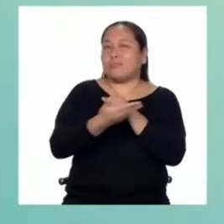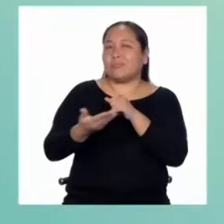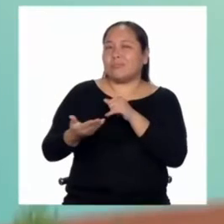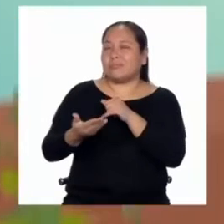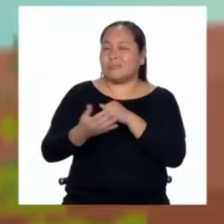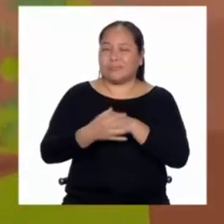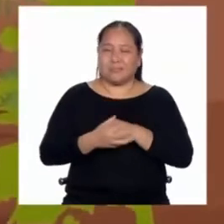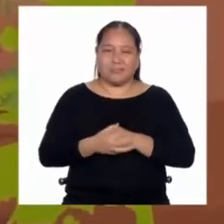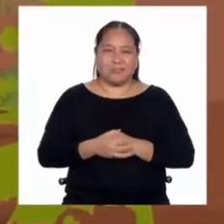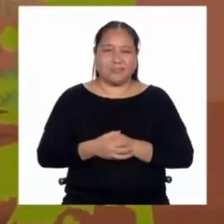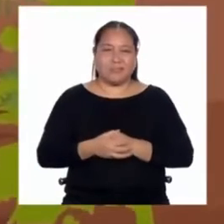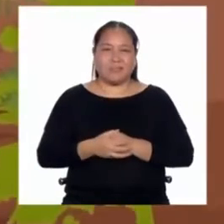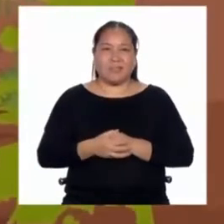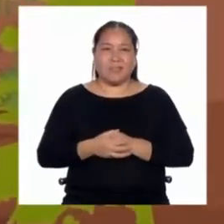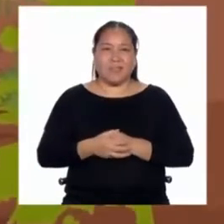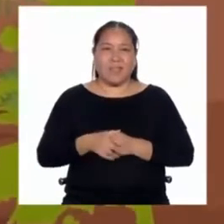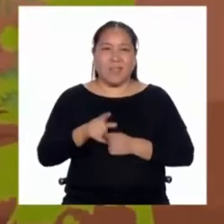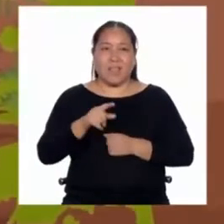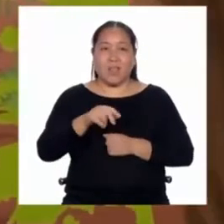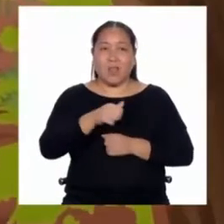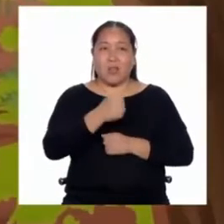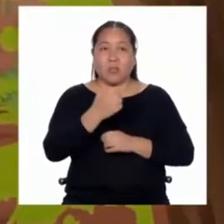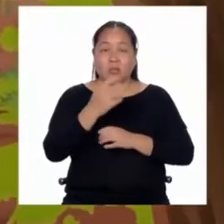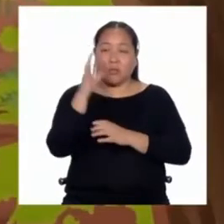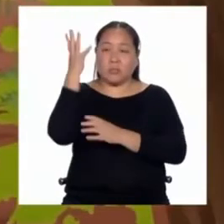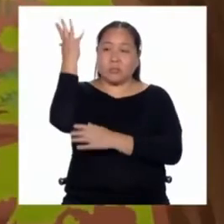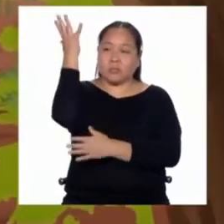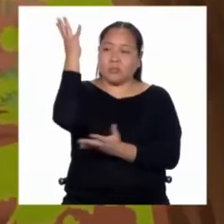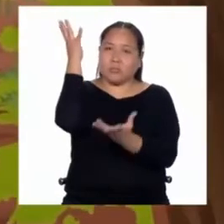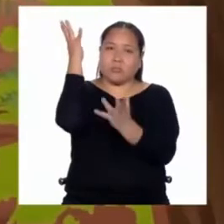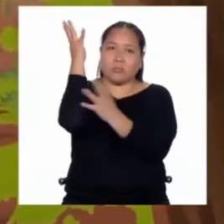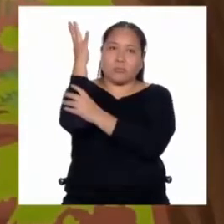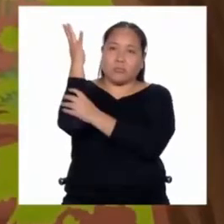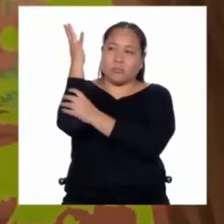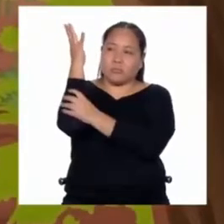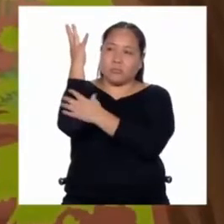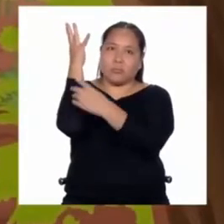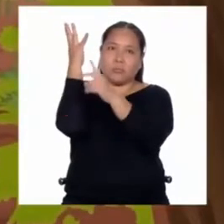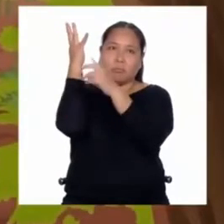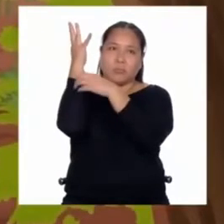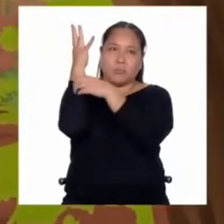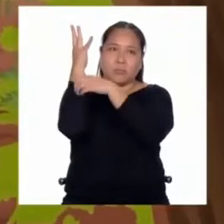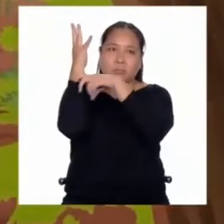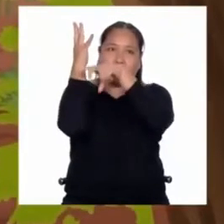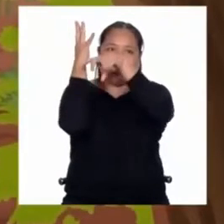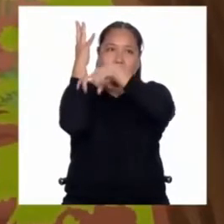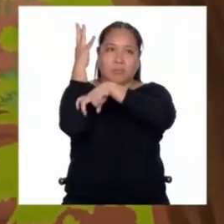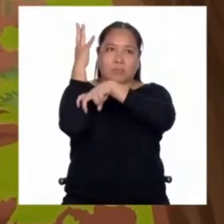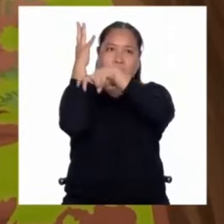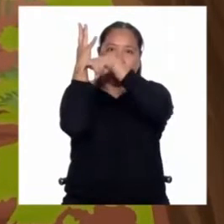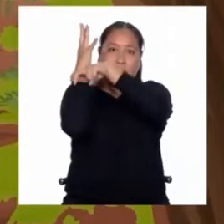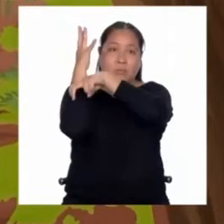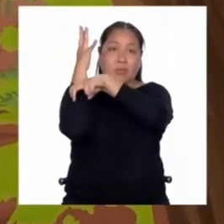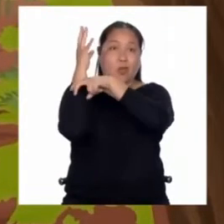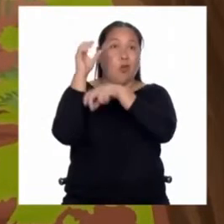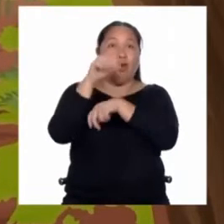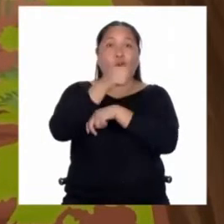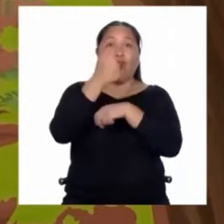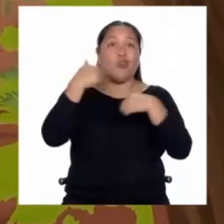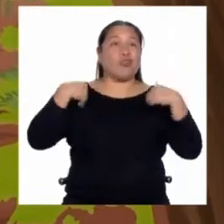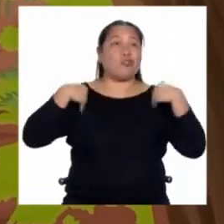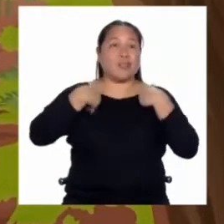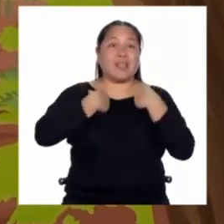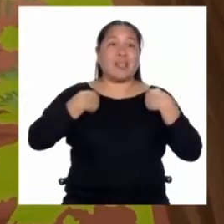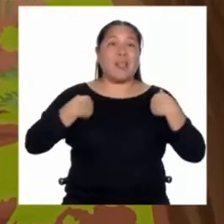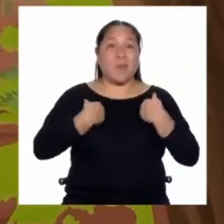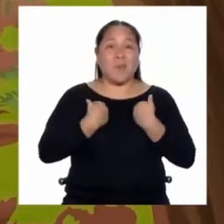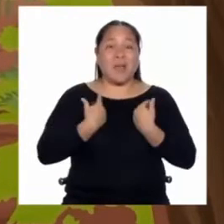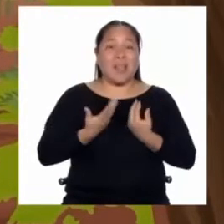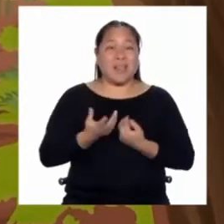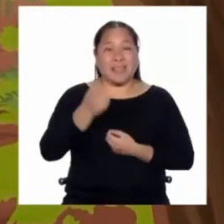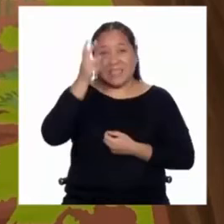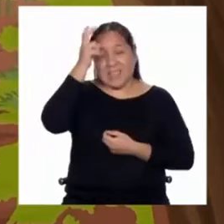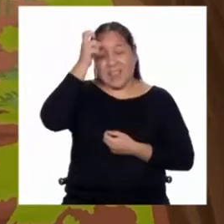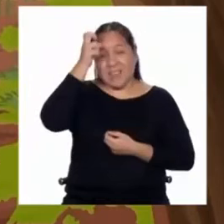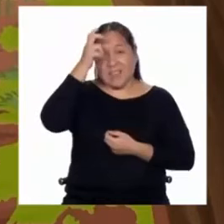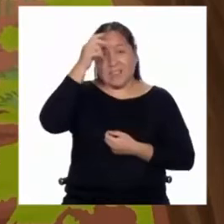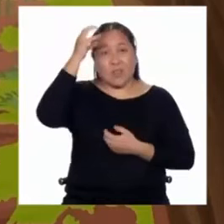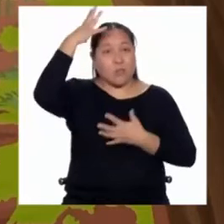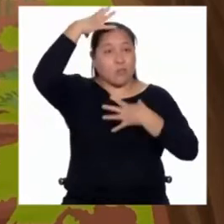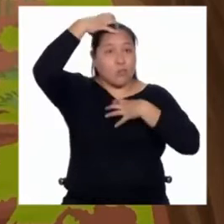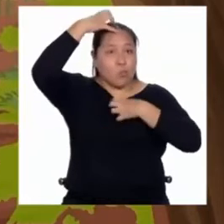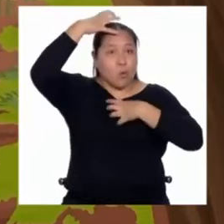otra parte, en la fauna de los troncos encontramos animalitos mucho más traviesos y divertidos, como los